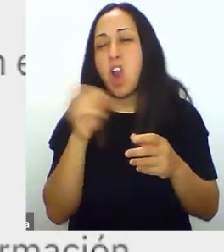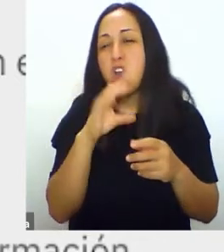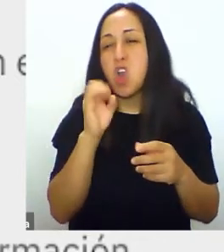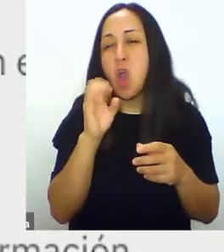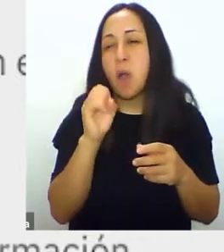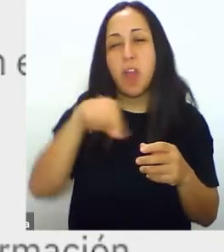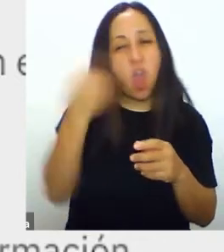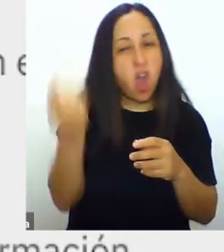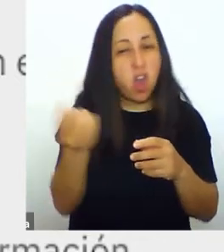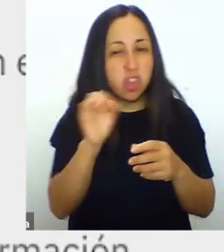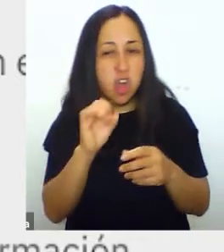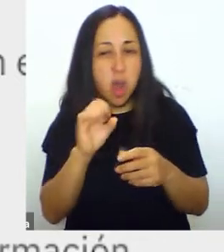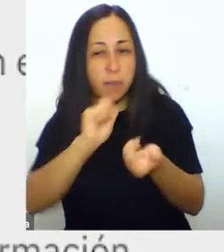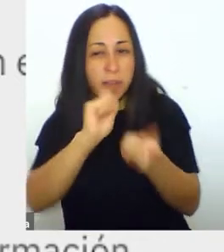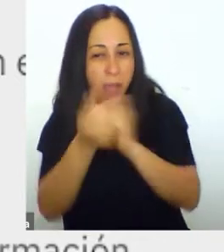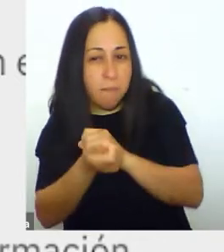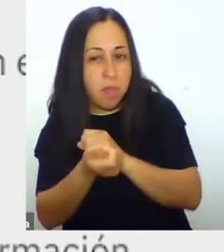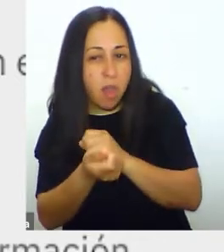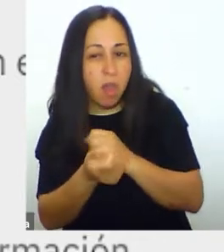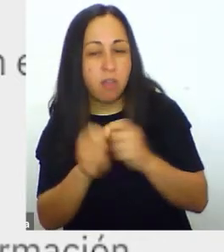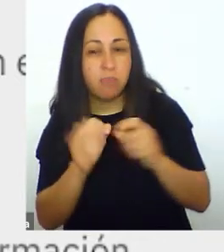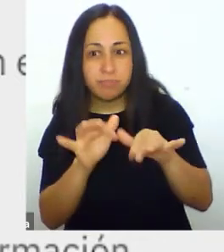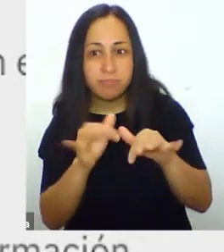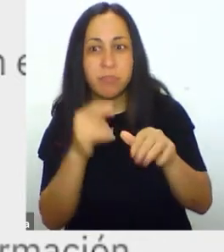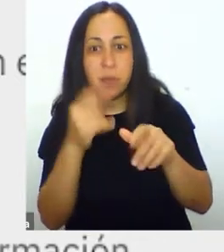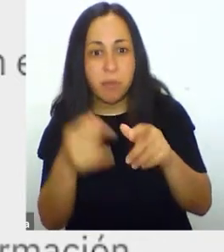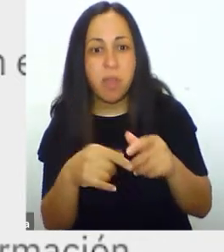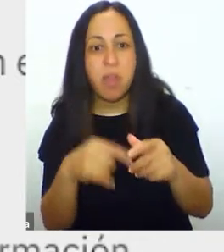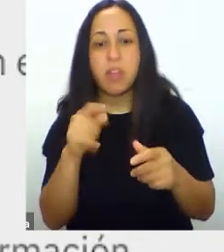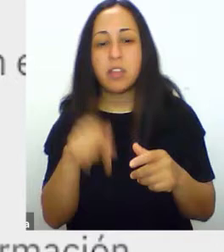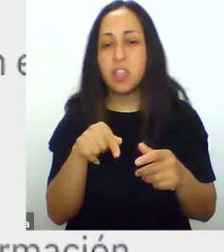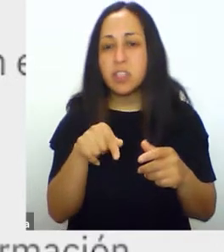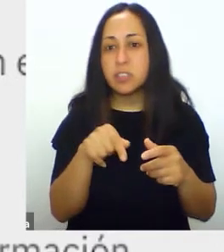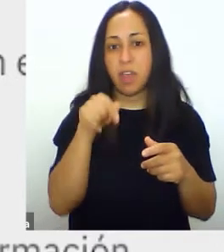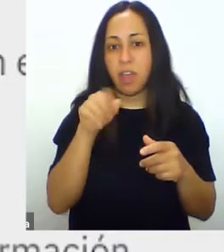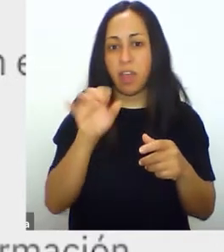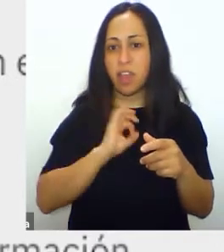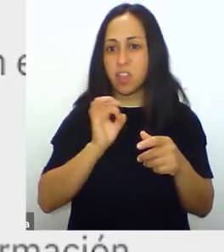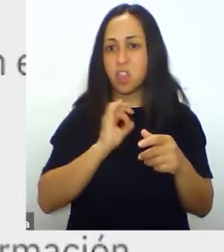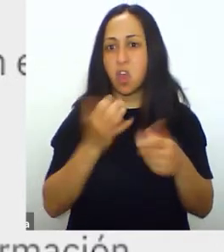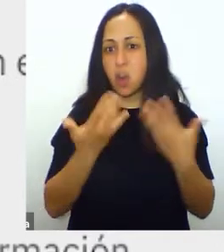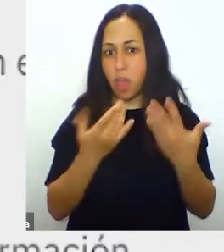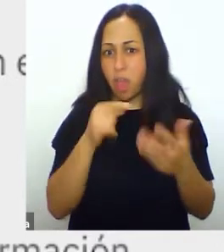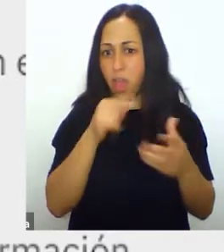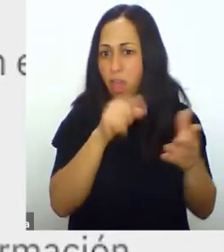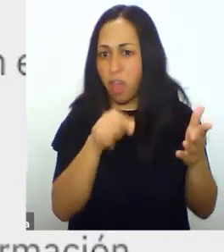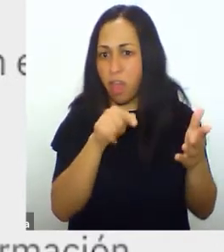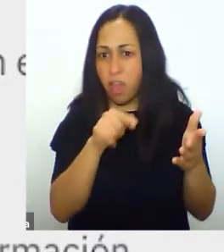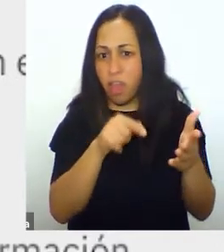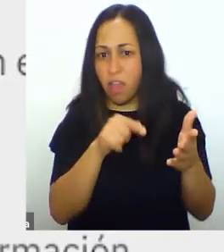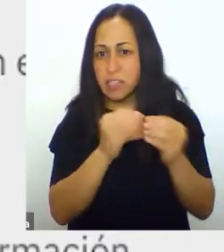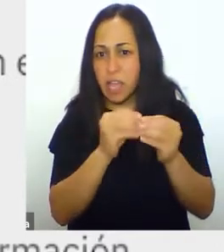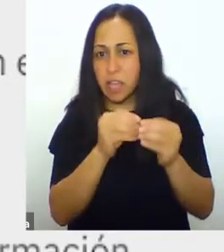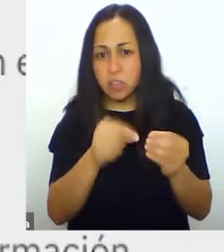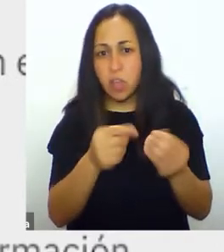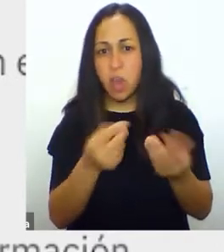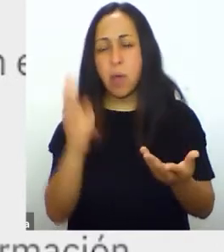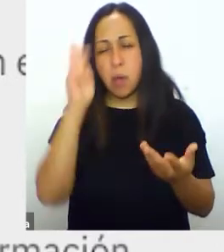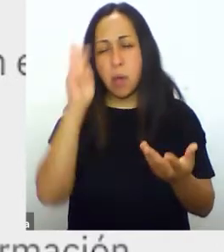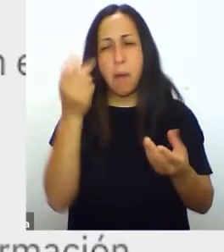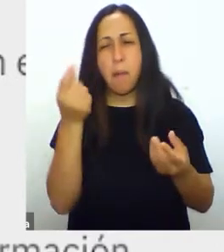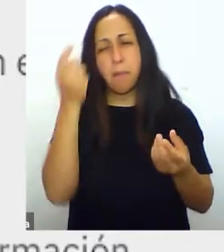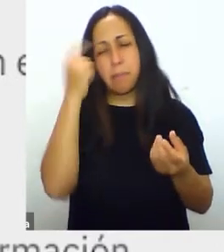ratos. Entonces, a partir de esta historia, podemos ir pensando en qué tipo